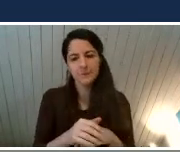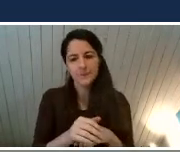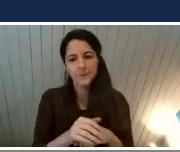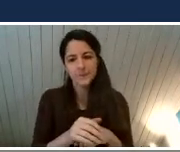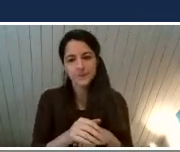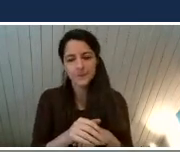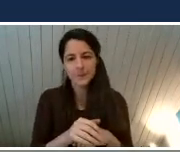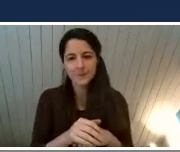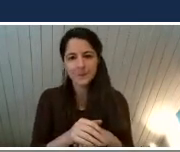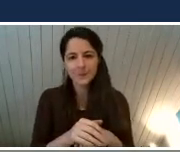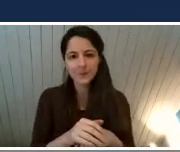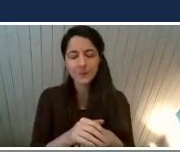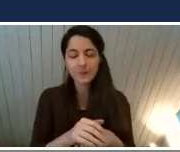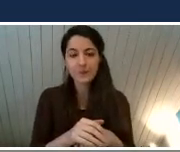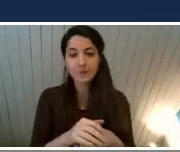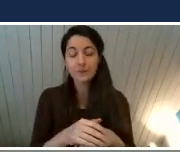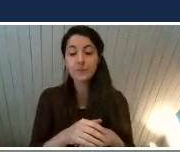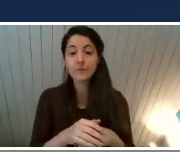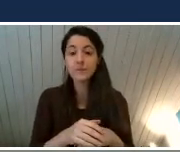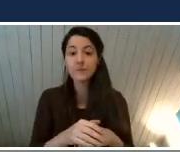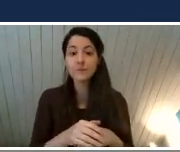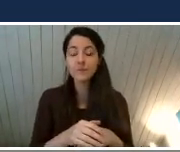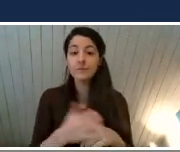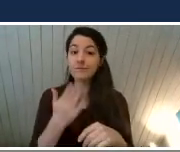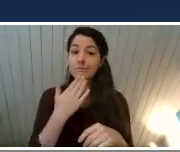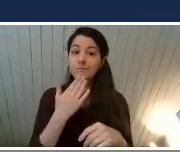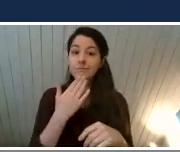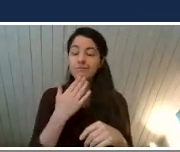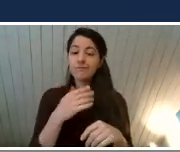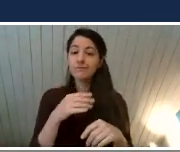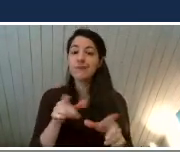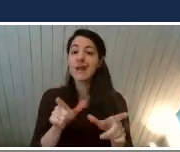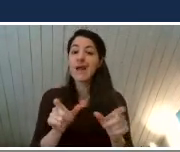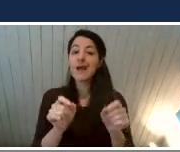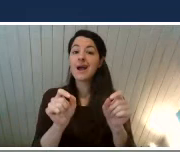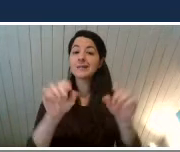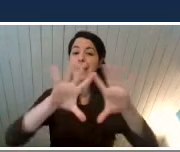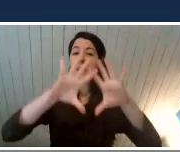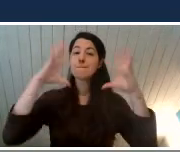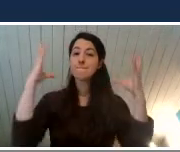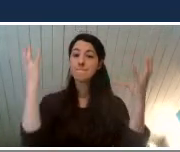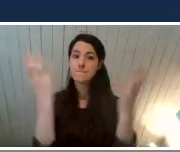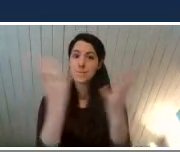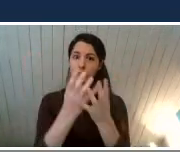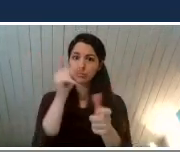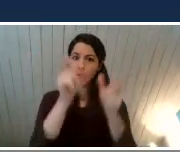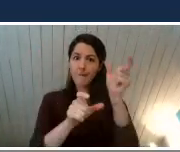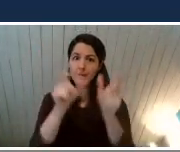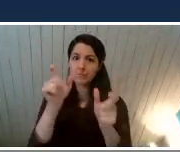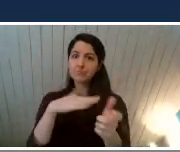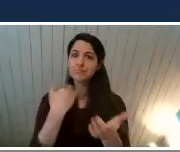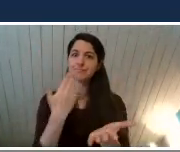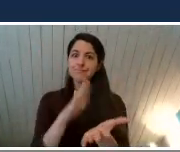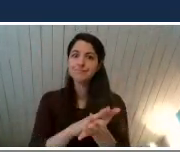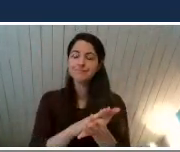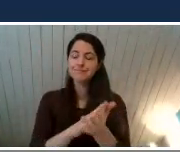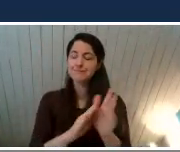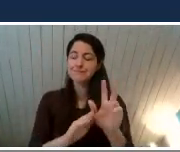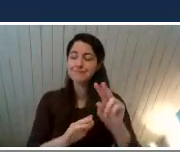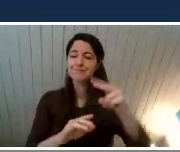A nivel mundial, el cáncer es la segunda causa de muerte. La primera causa de muerte es la